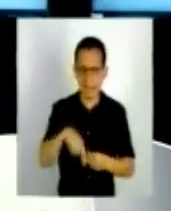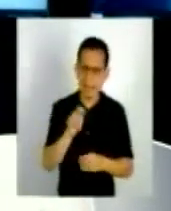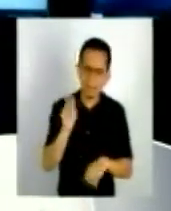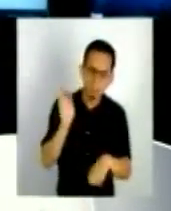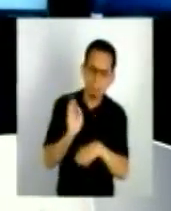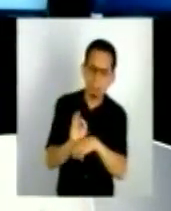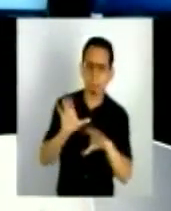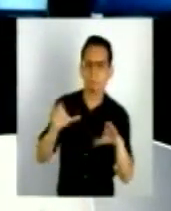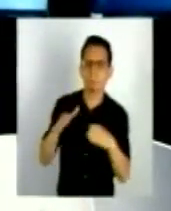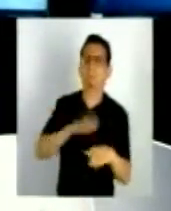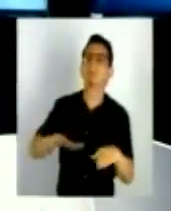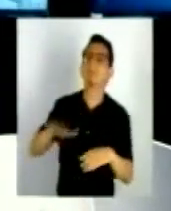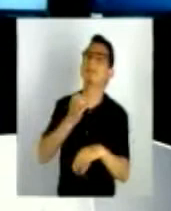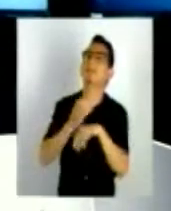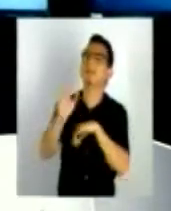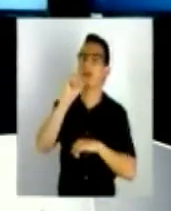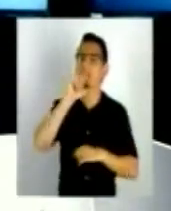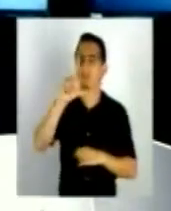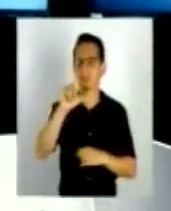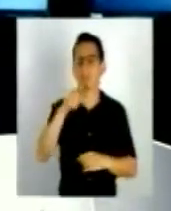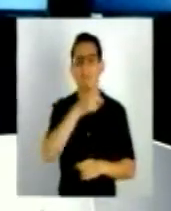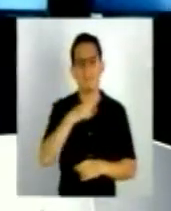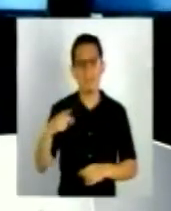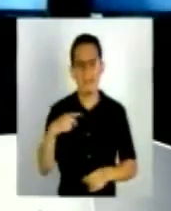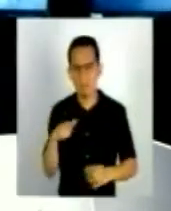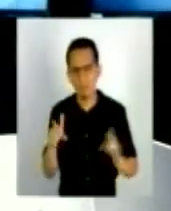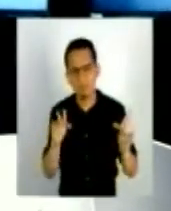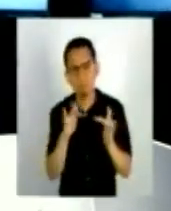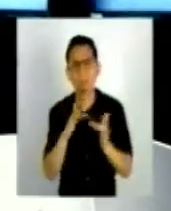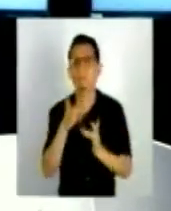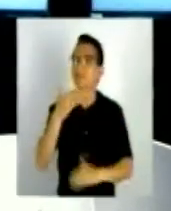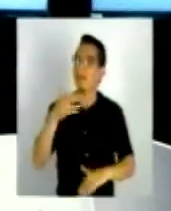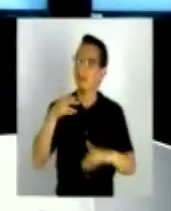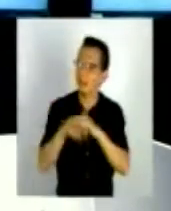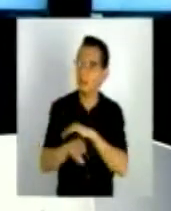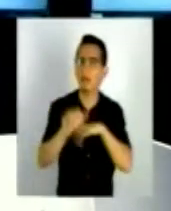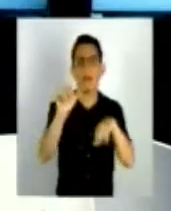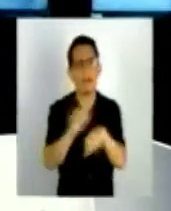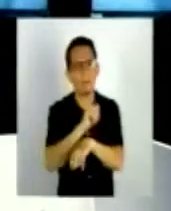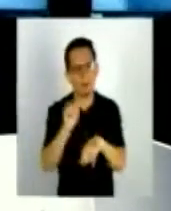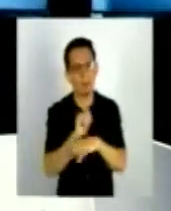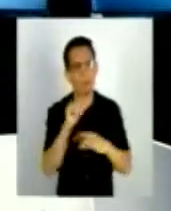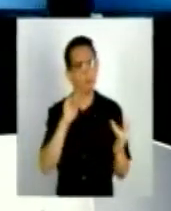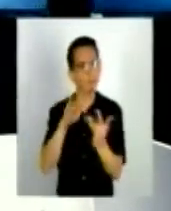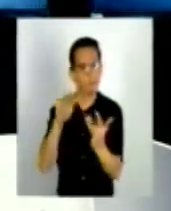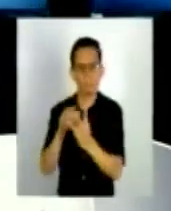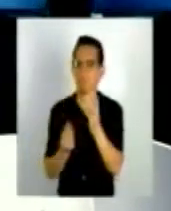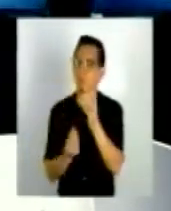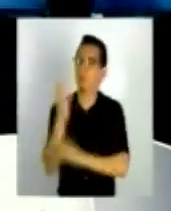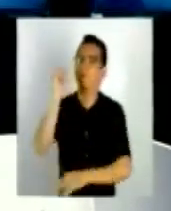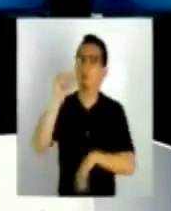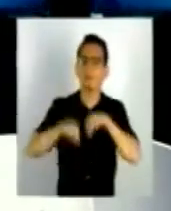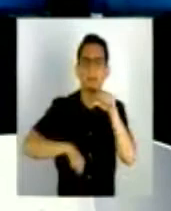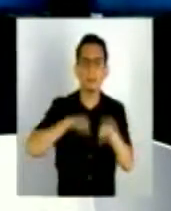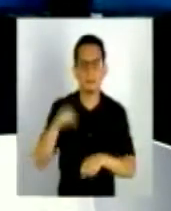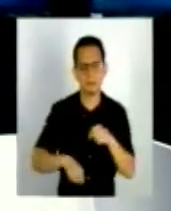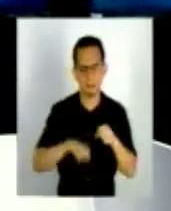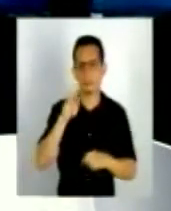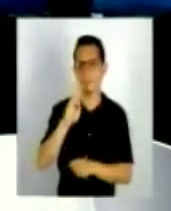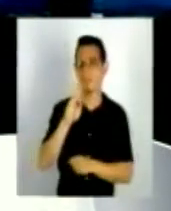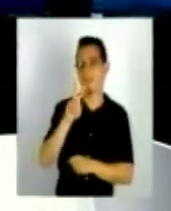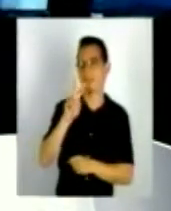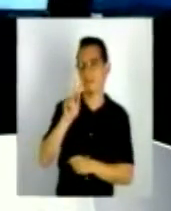el desarrollo de Jalisco, para interconectarlos, para que haya movilidad, para que haya ciclovías, para que haya